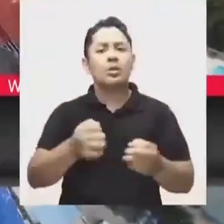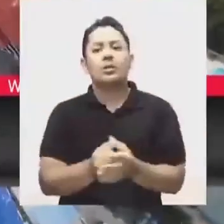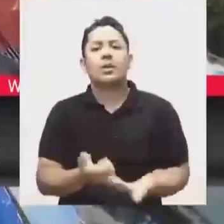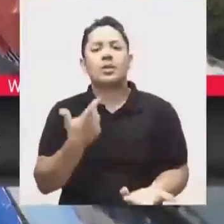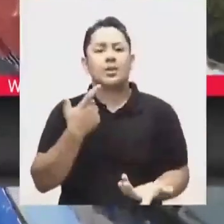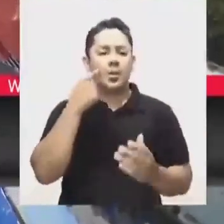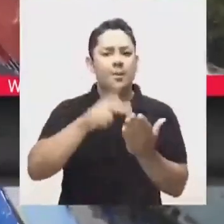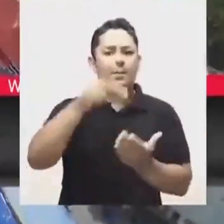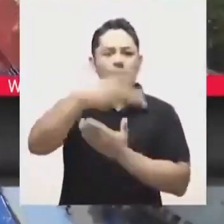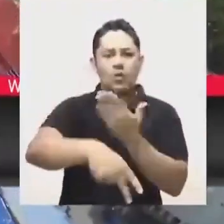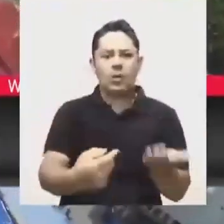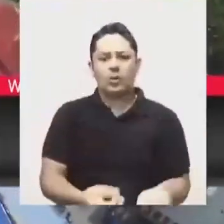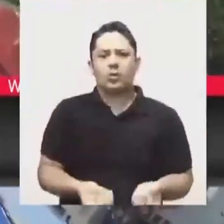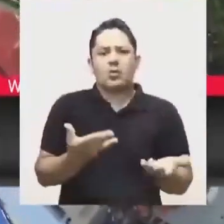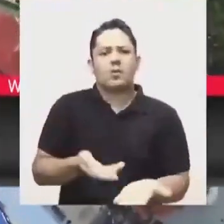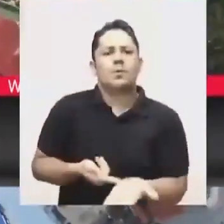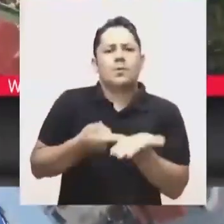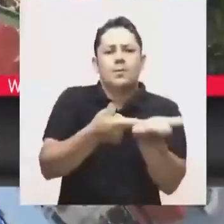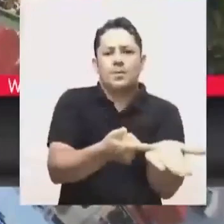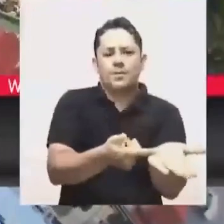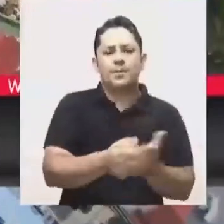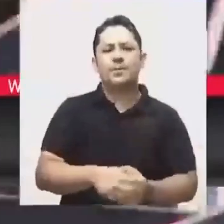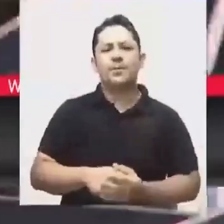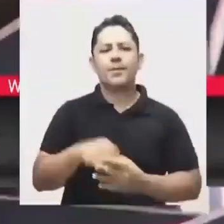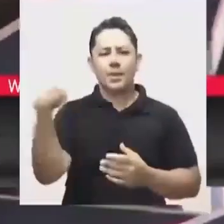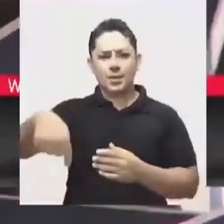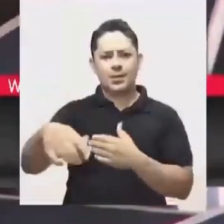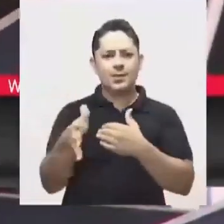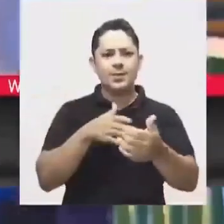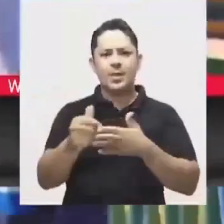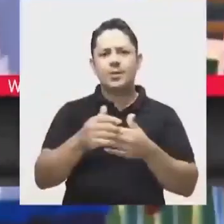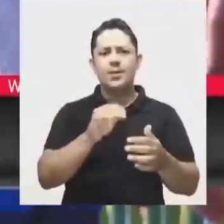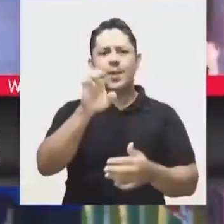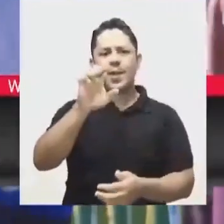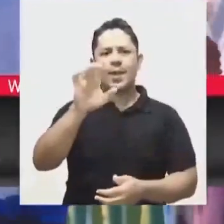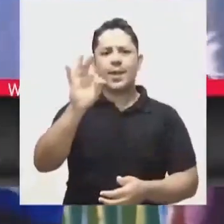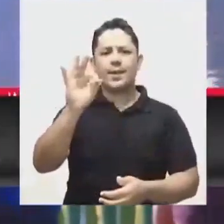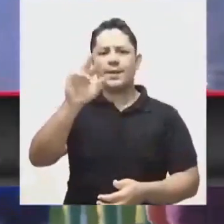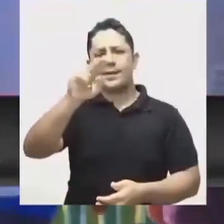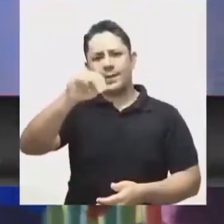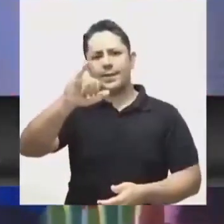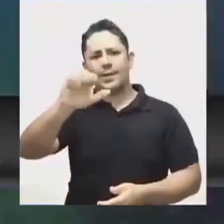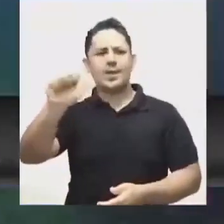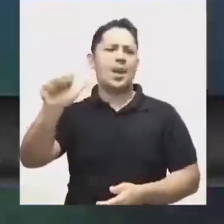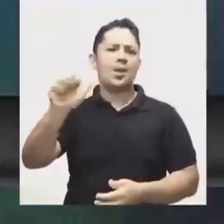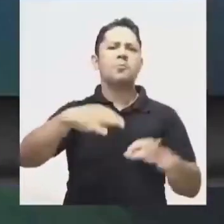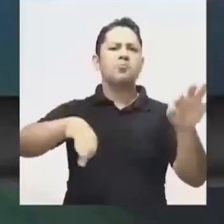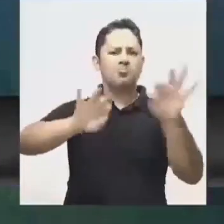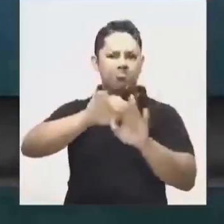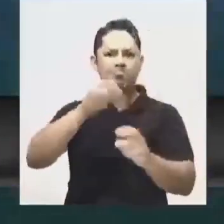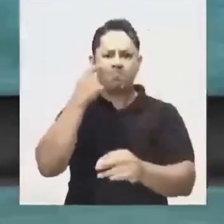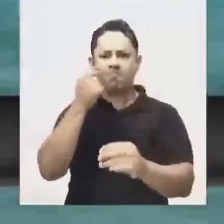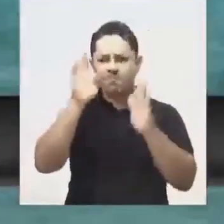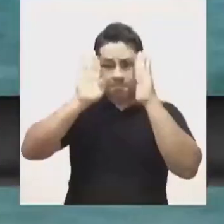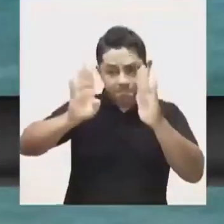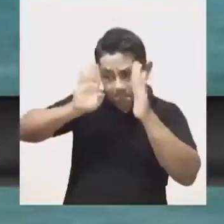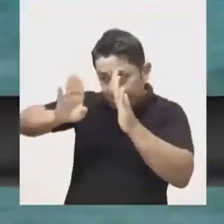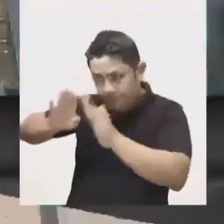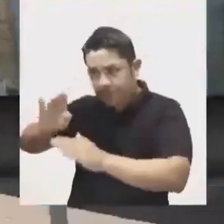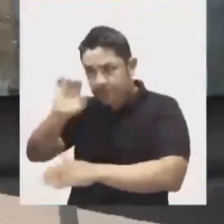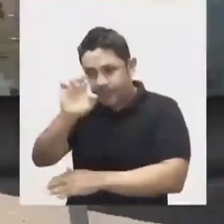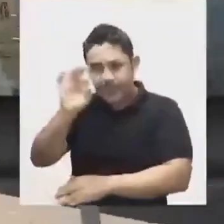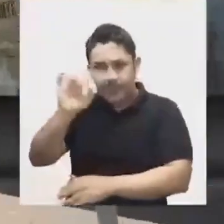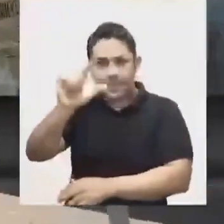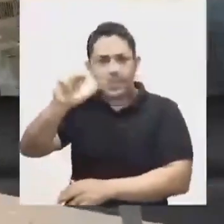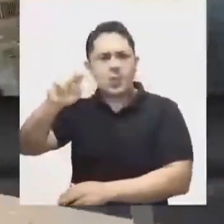hizo énfasis en la oportunidad de presentar proyectos teniendo en cuenta la condición de etnia que tiene el departamento. Por último, durante el encuentro